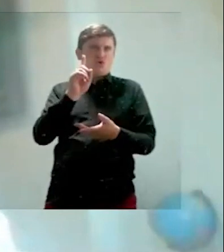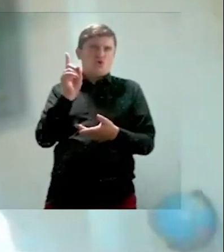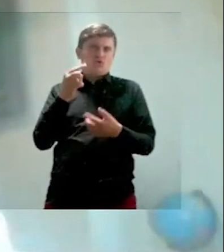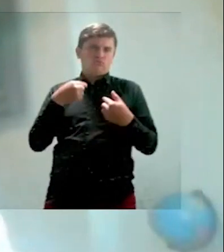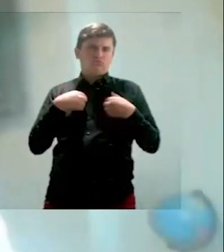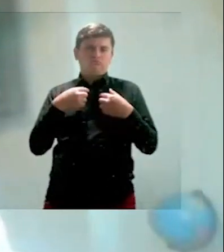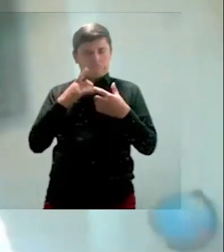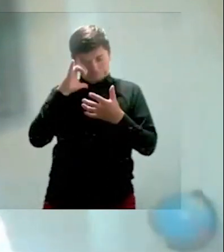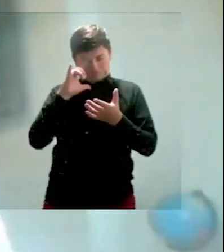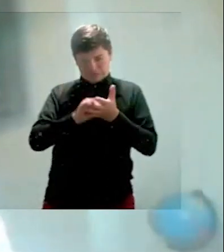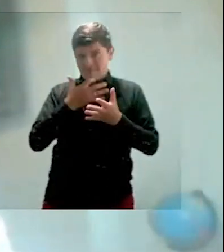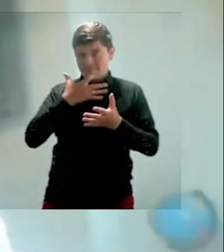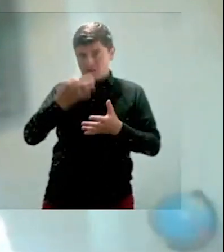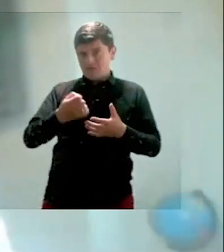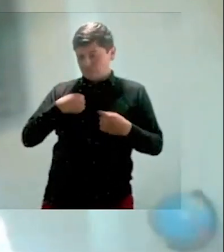pero